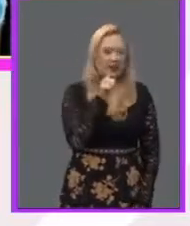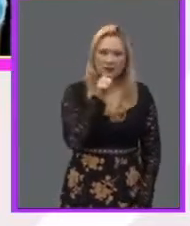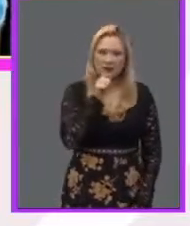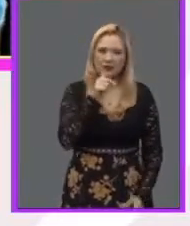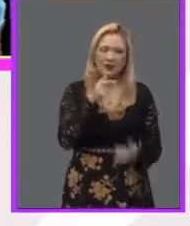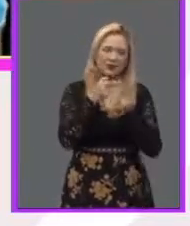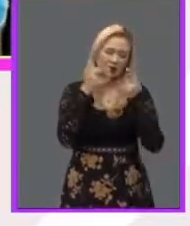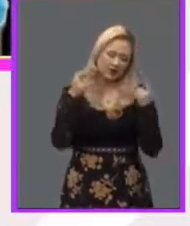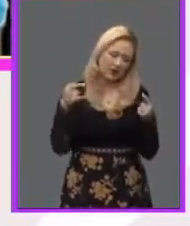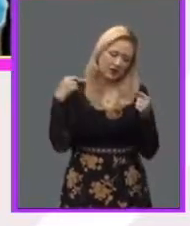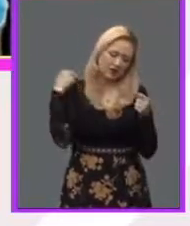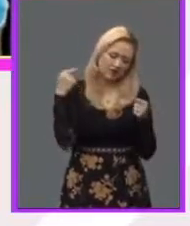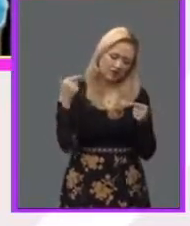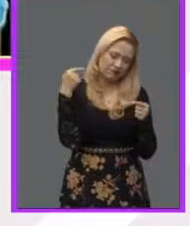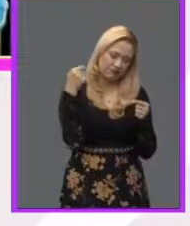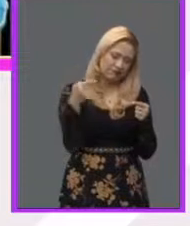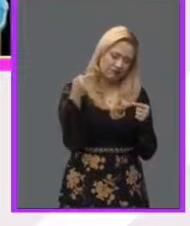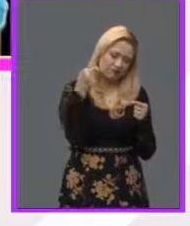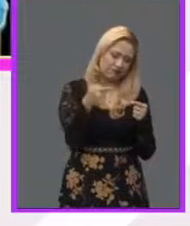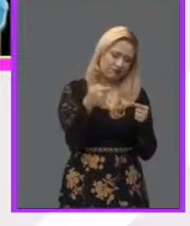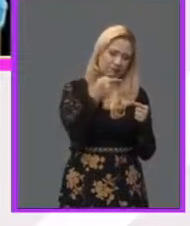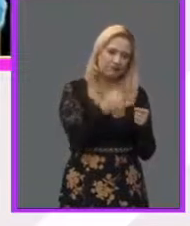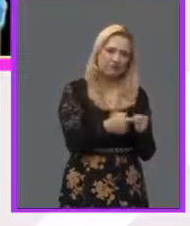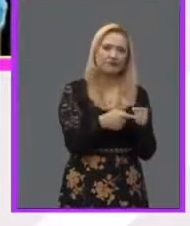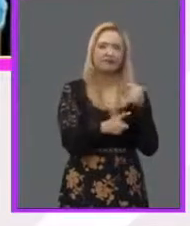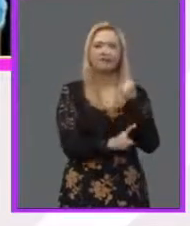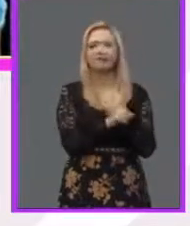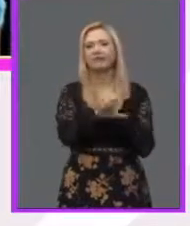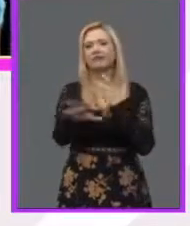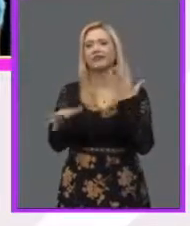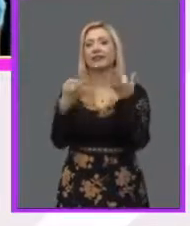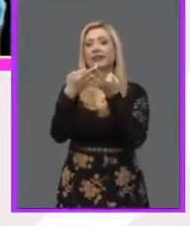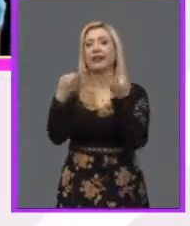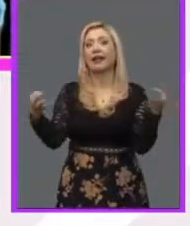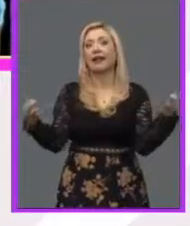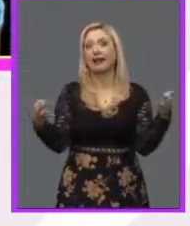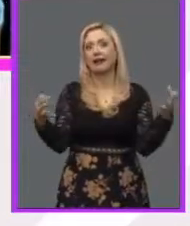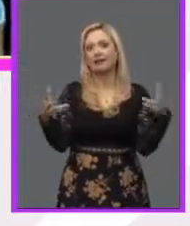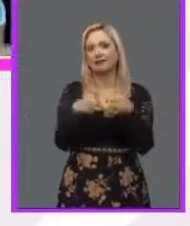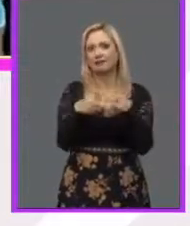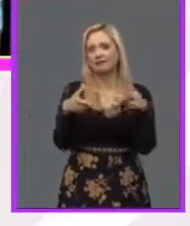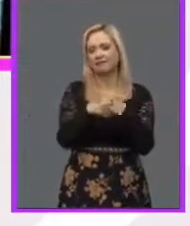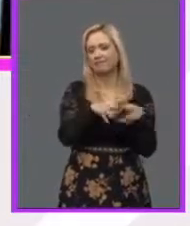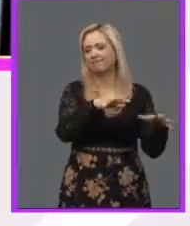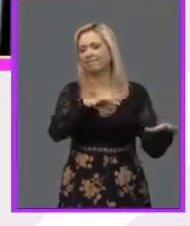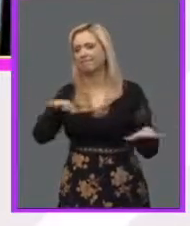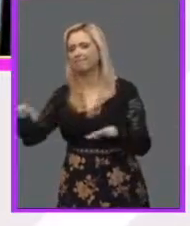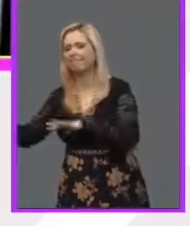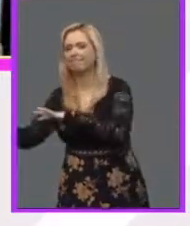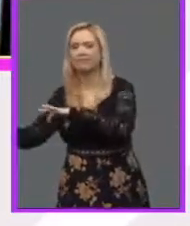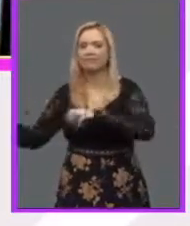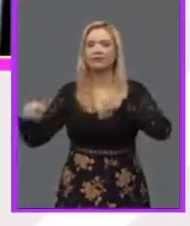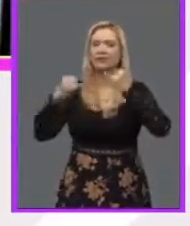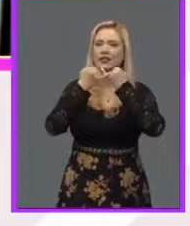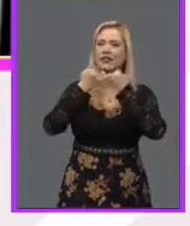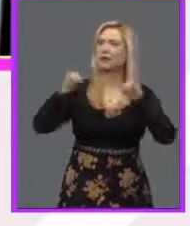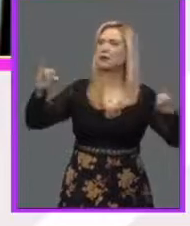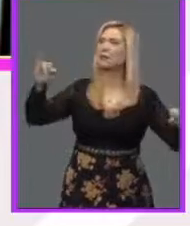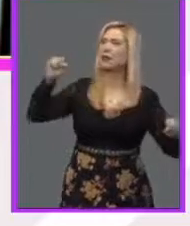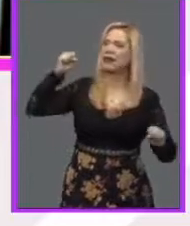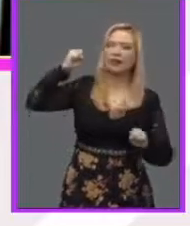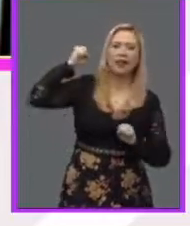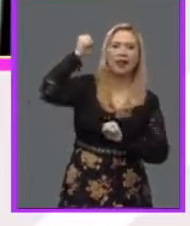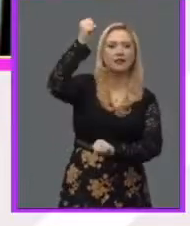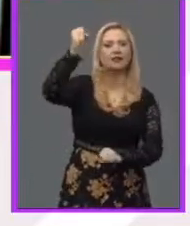digamos, nuestras historias se han estado marcando por los conflictos territoriales, ¿no? Si vemos desde la independencia,